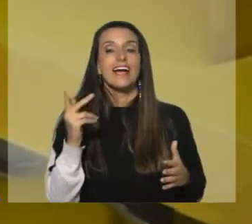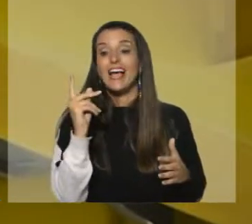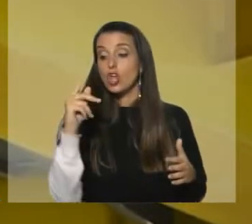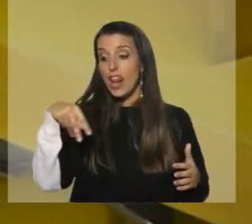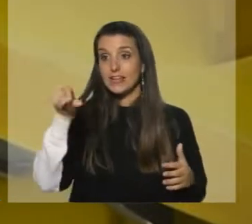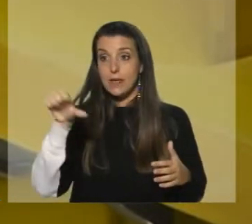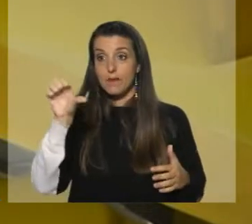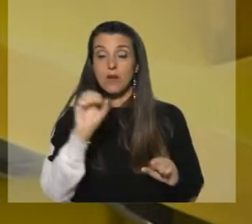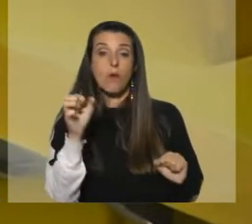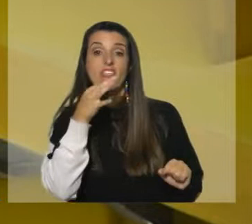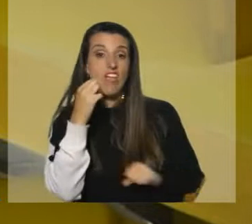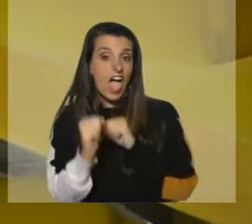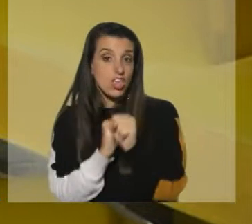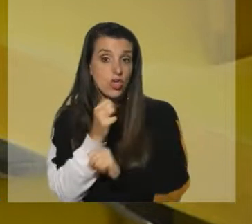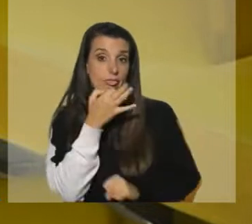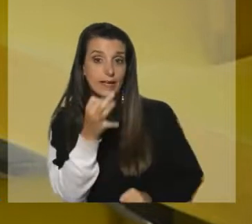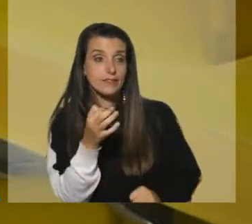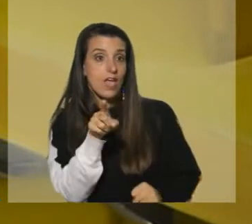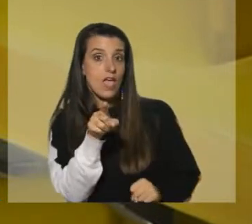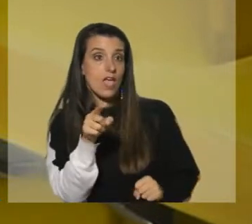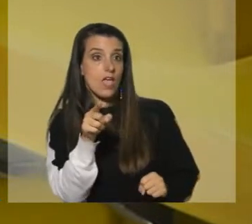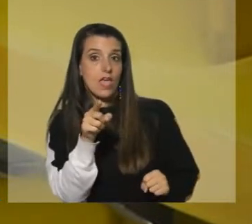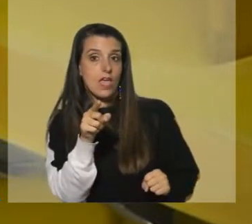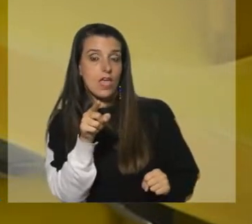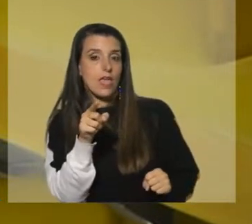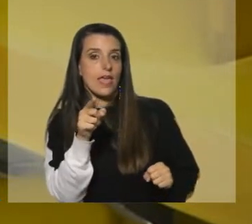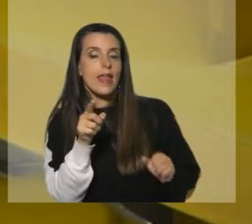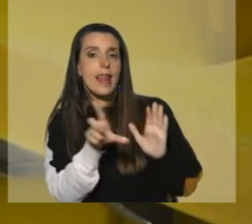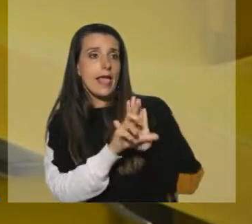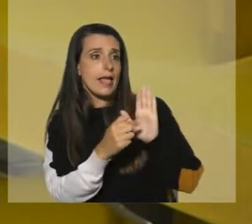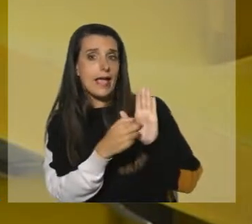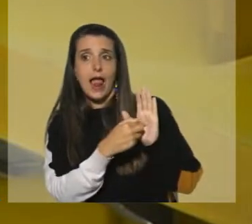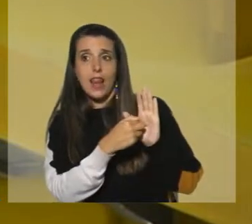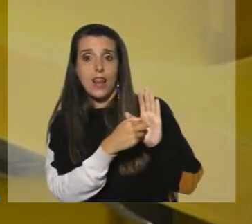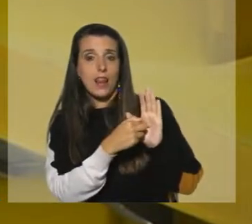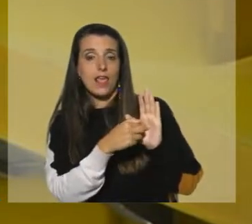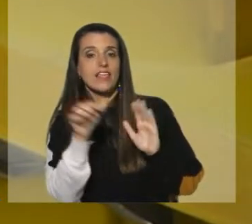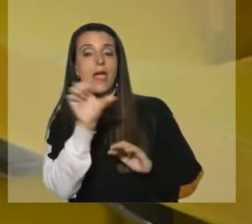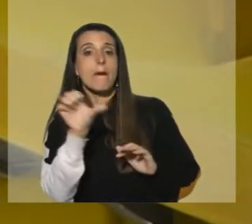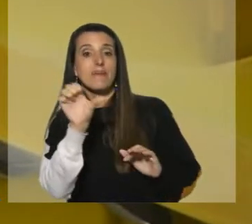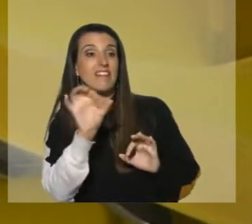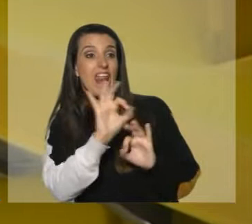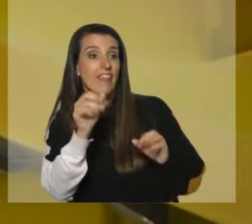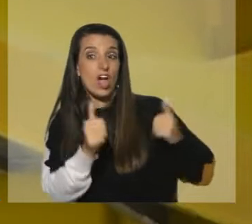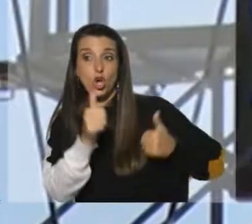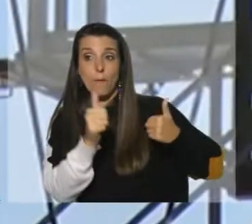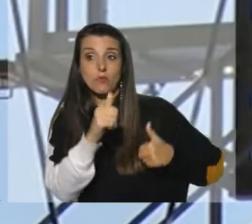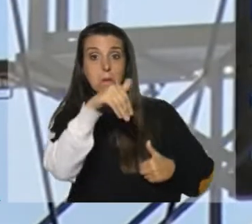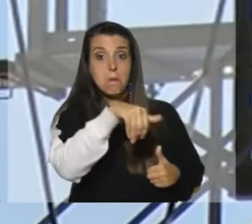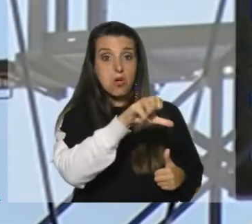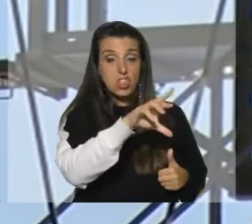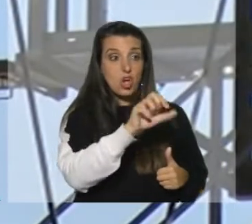yo podría haber dicho durante años que se violentó el marco legal y que una empresa sin licitación ninguna como montecon